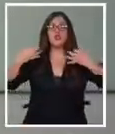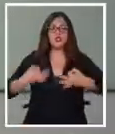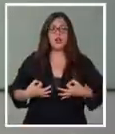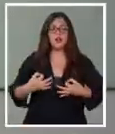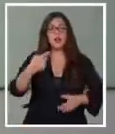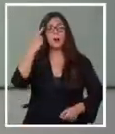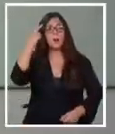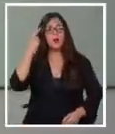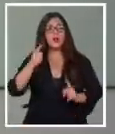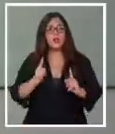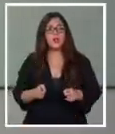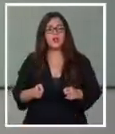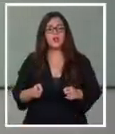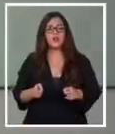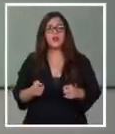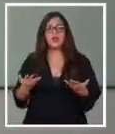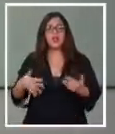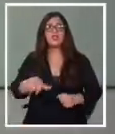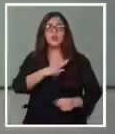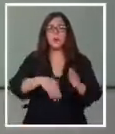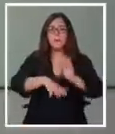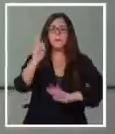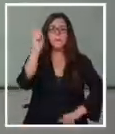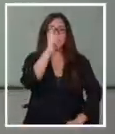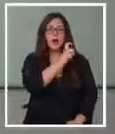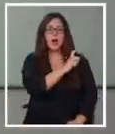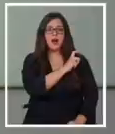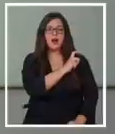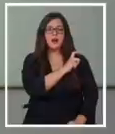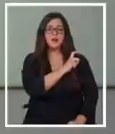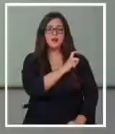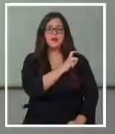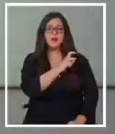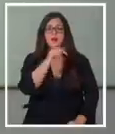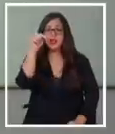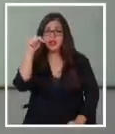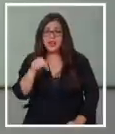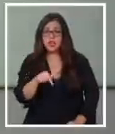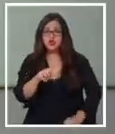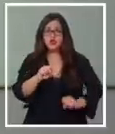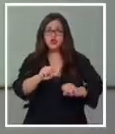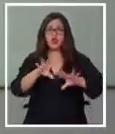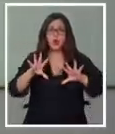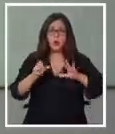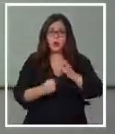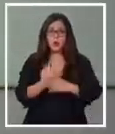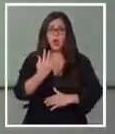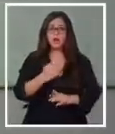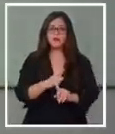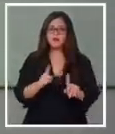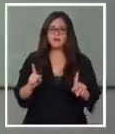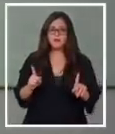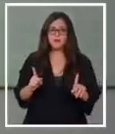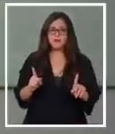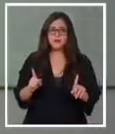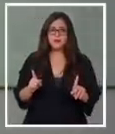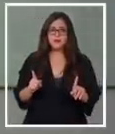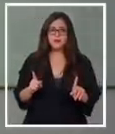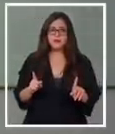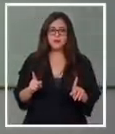pensar en los escenarios más difícil por lo tanto esto no es una sorpresa evidentemente